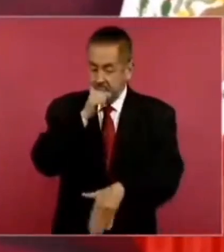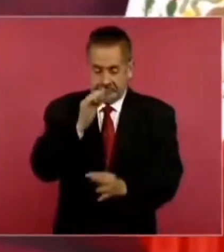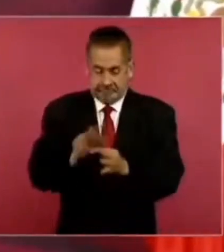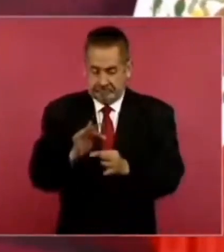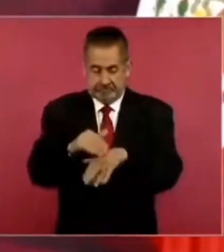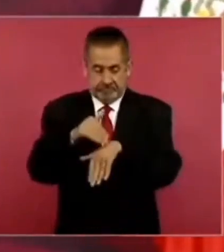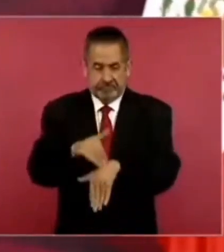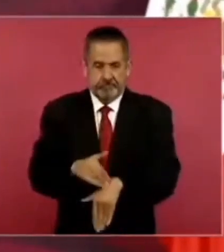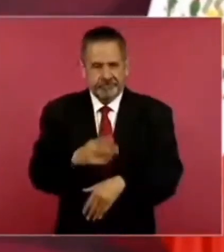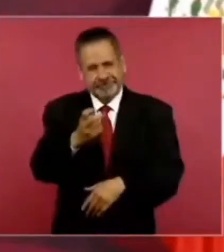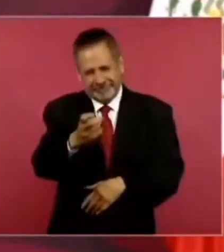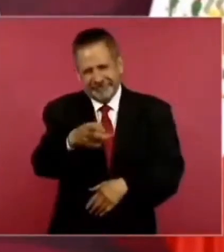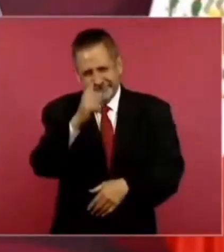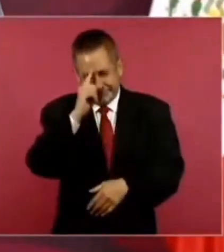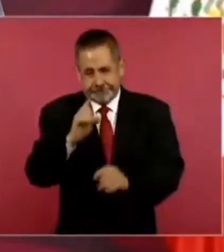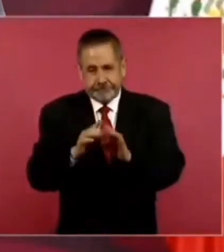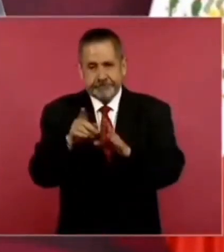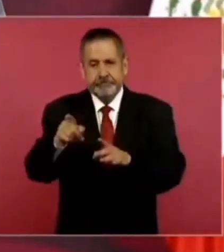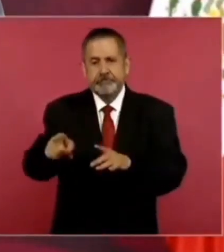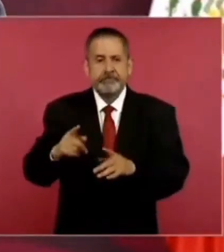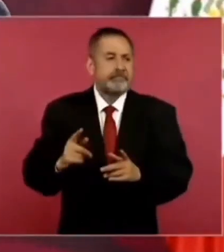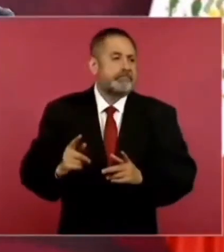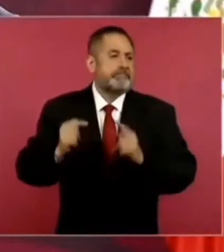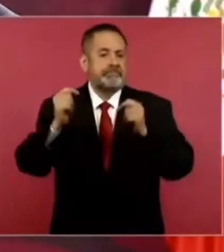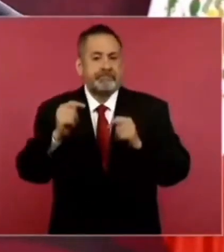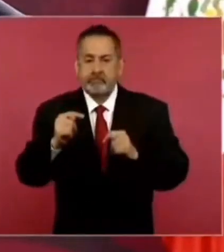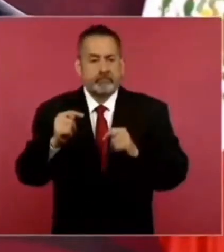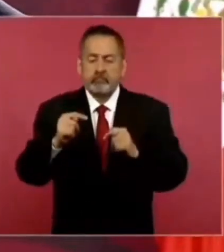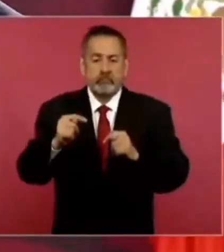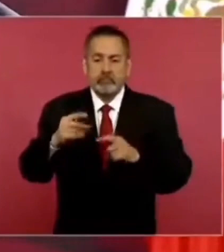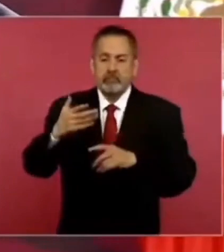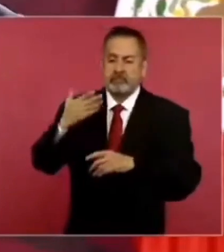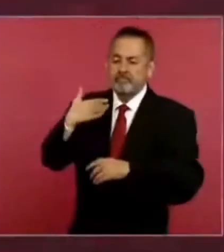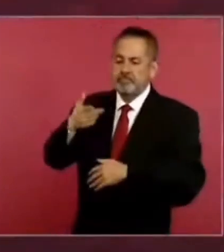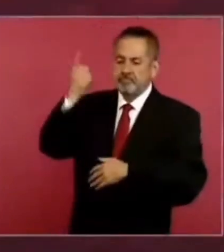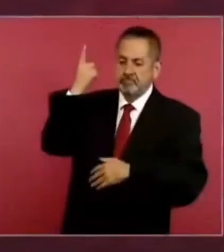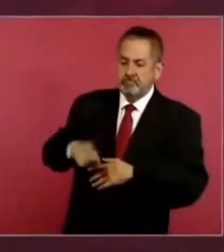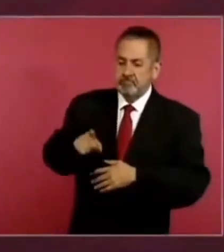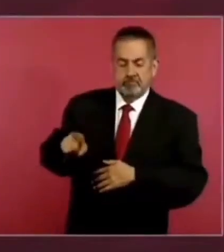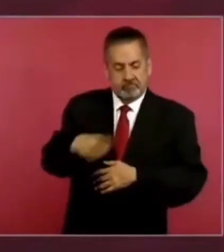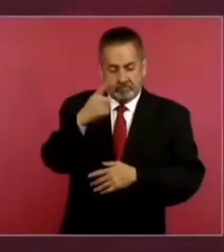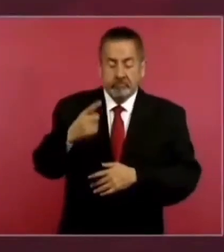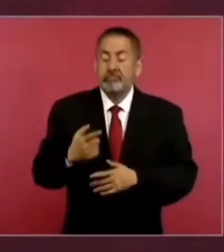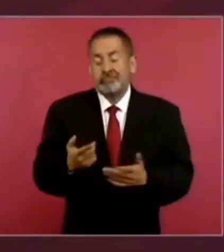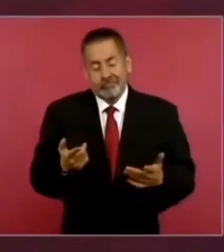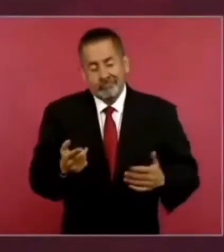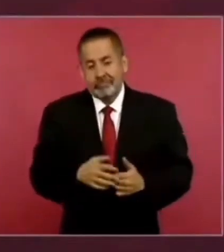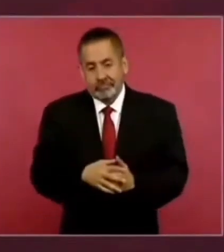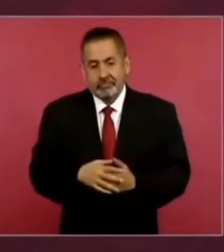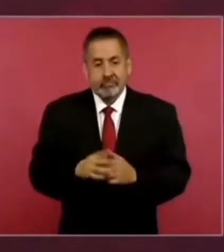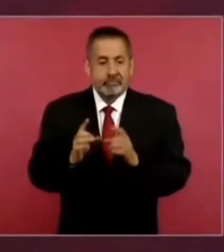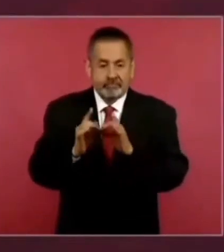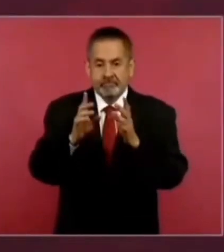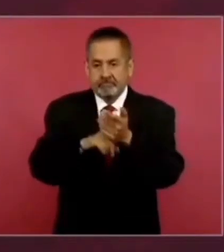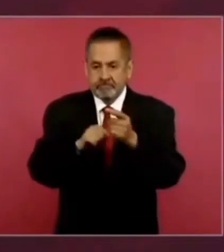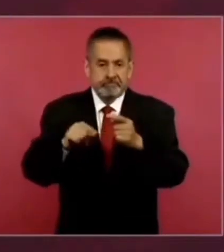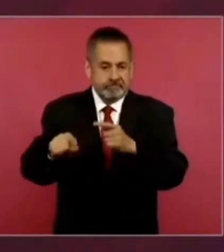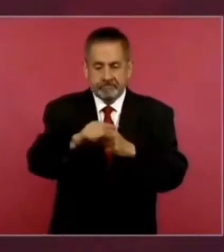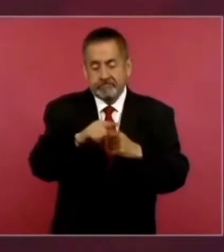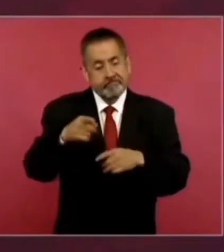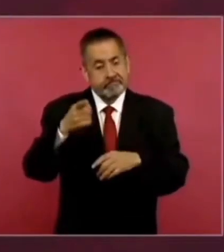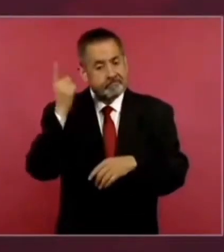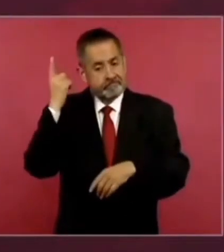en casos como eso, no en todos los casos, pero sí en casos como esos,